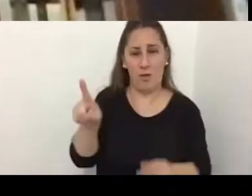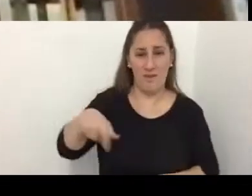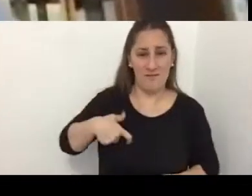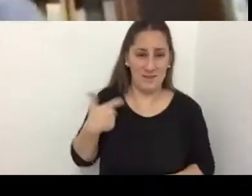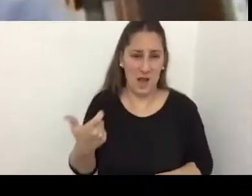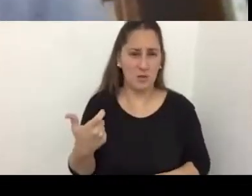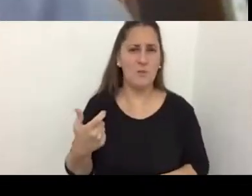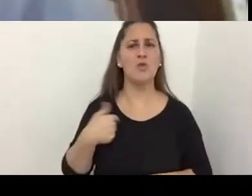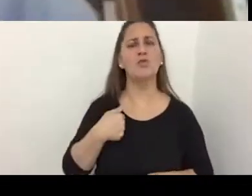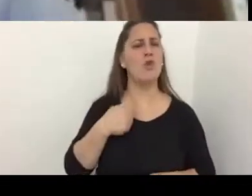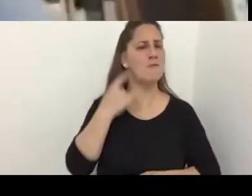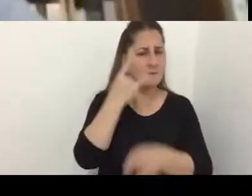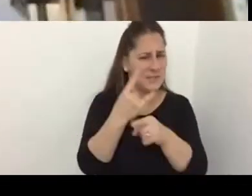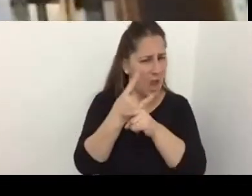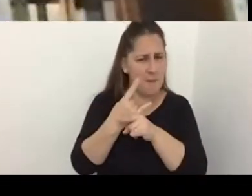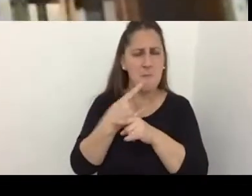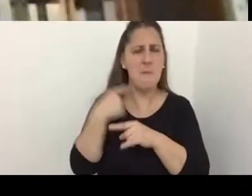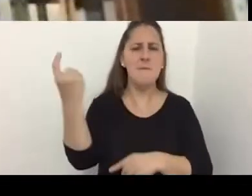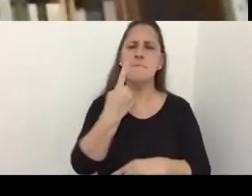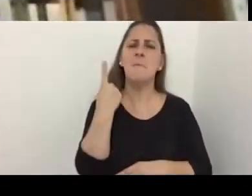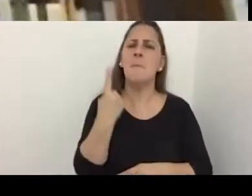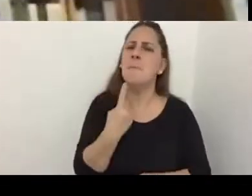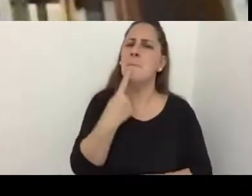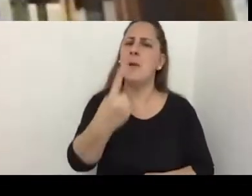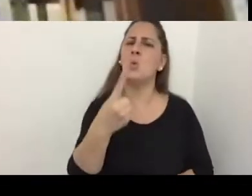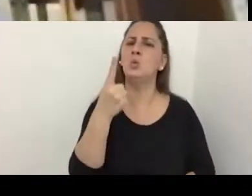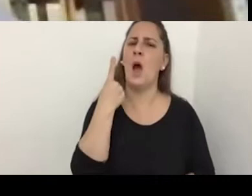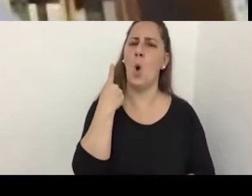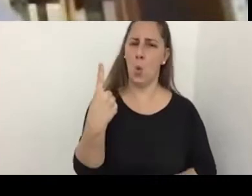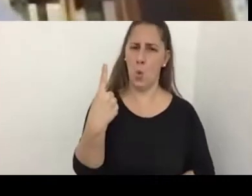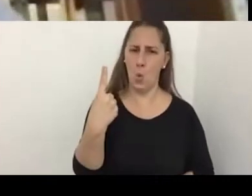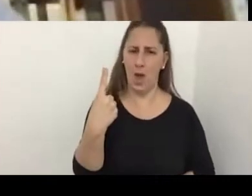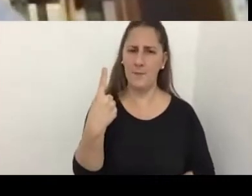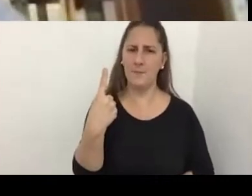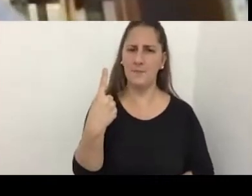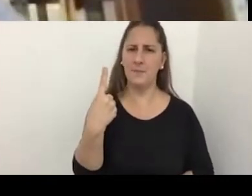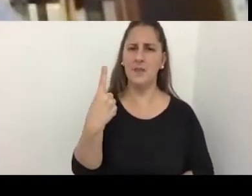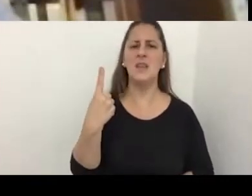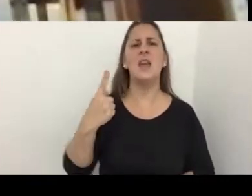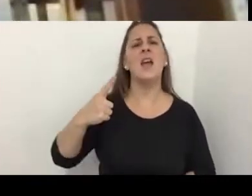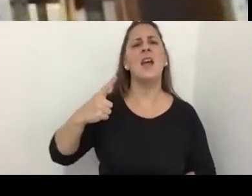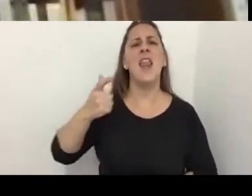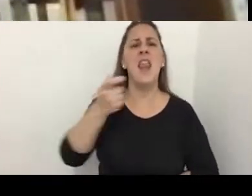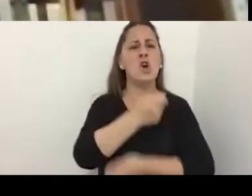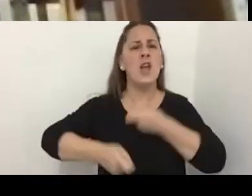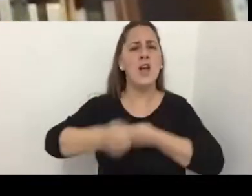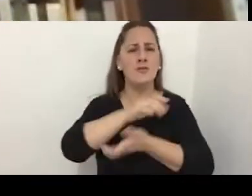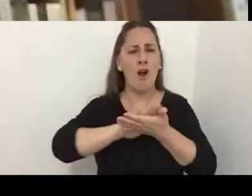suelo hacer una pregunta, ¿no? Y digo, ¿cuál es el sentido de la negociación colectiva?